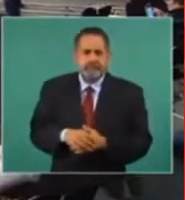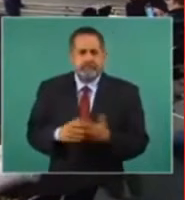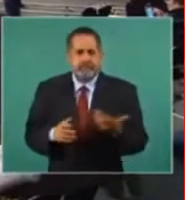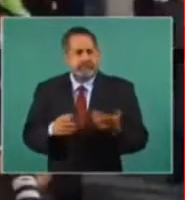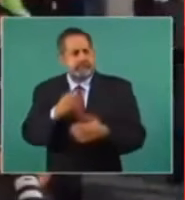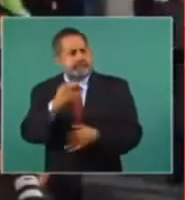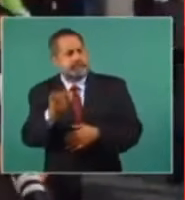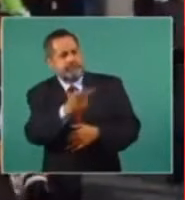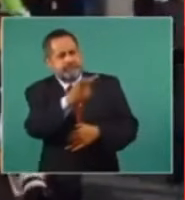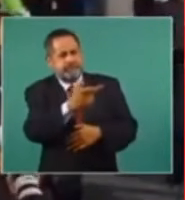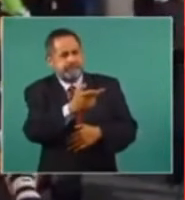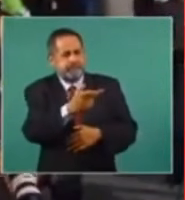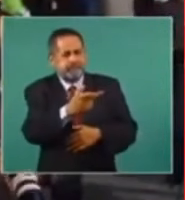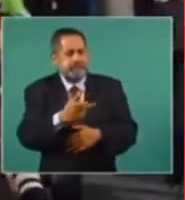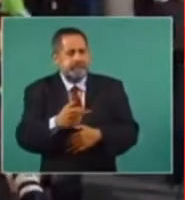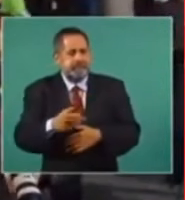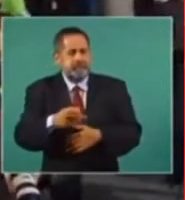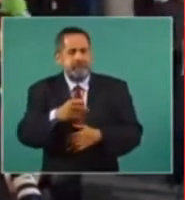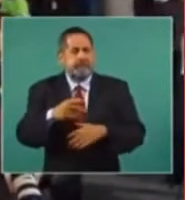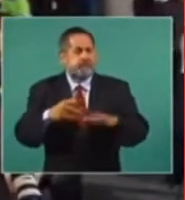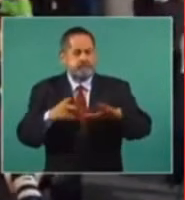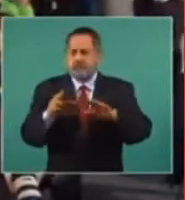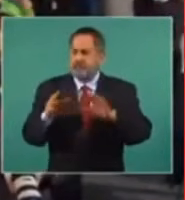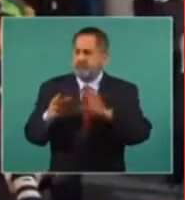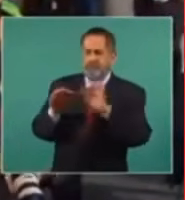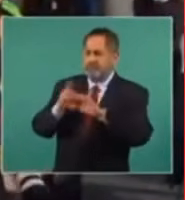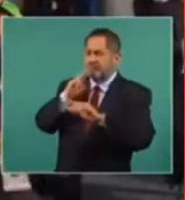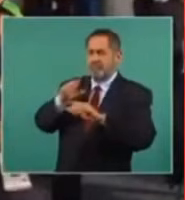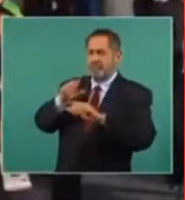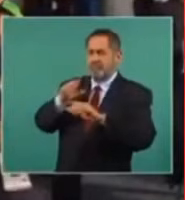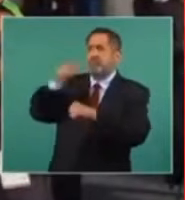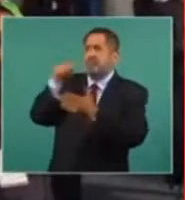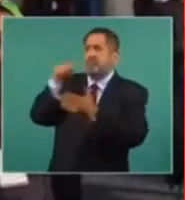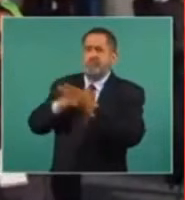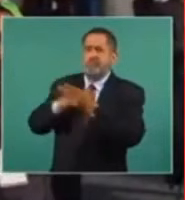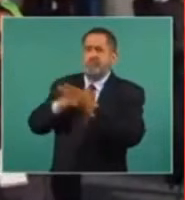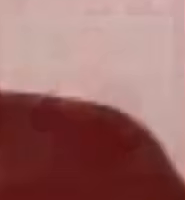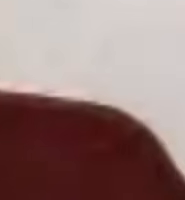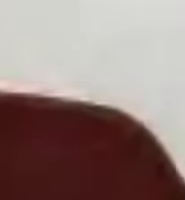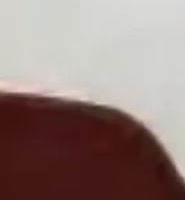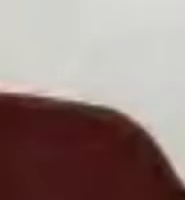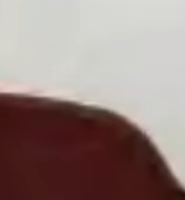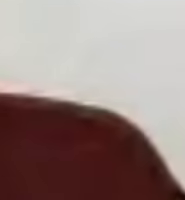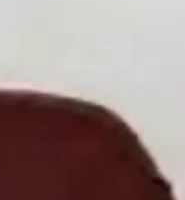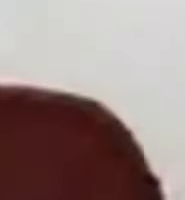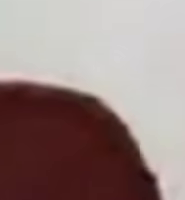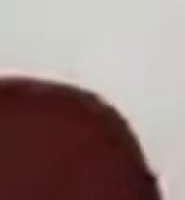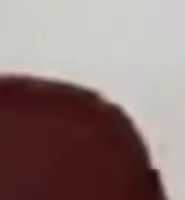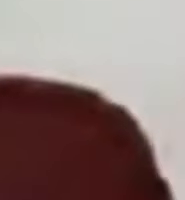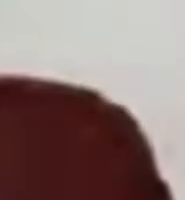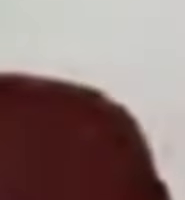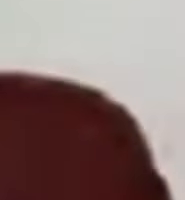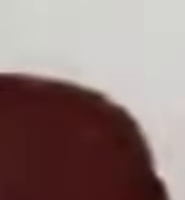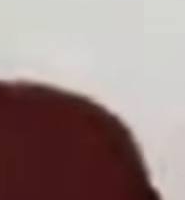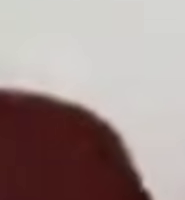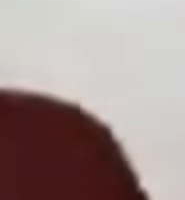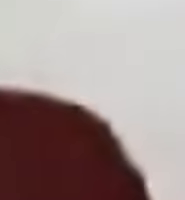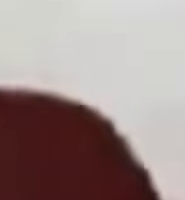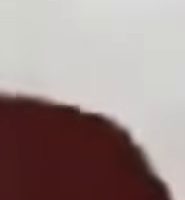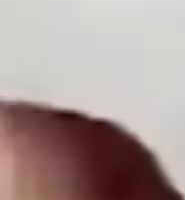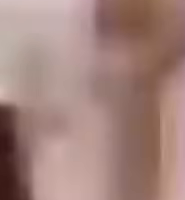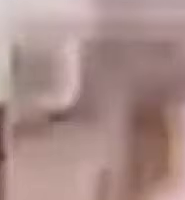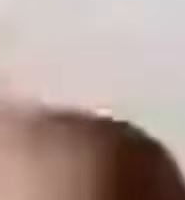podrá estar a favor o en contra de ciertas cosas, pero al final de cuentas fue eso, a provocar, llamándolo dictador, que era una dictadura, en fin. Y el día de